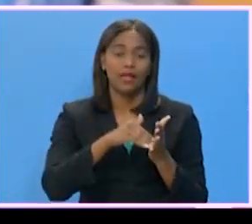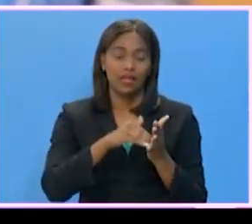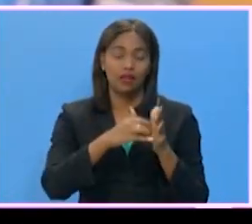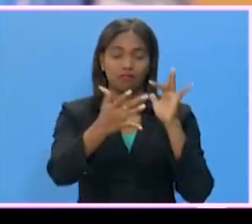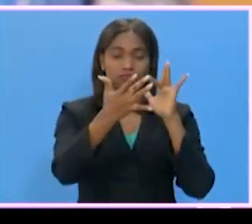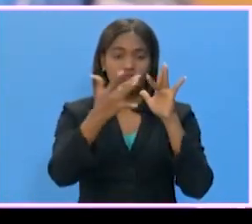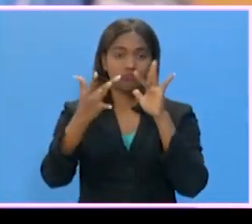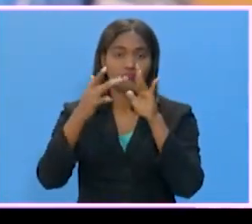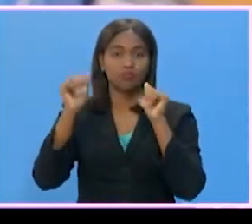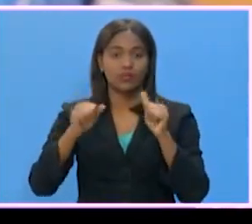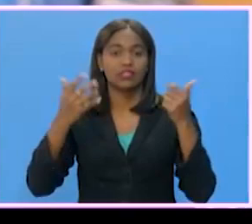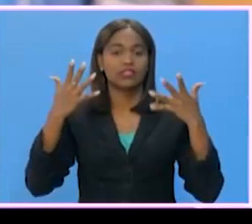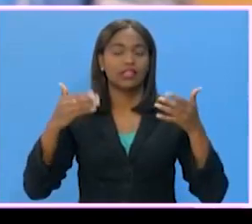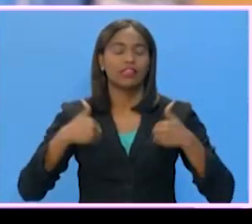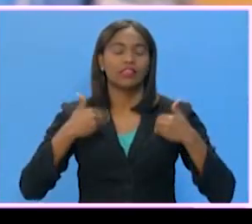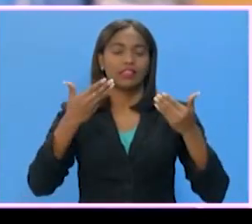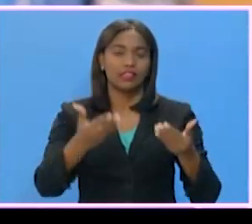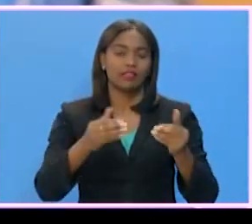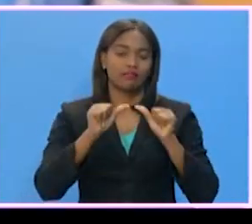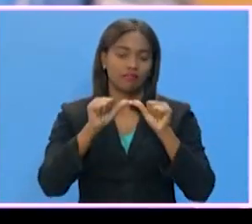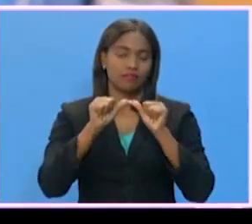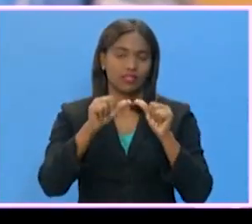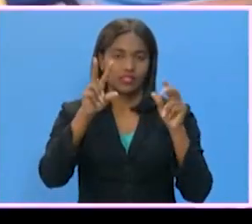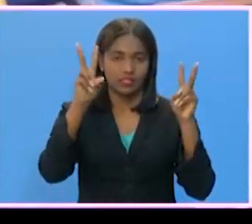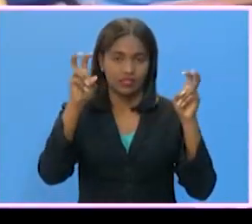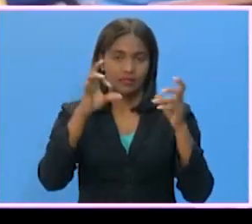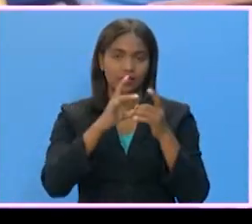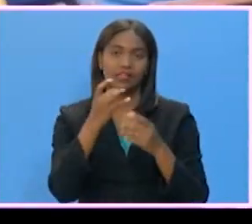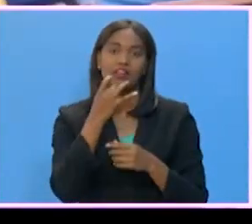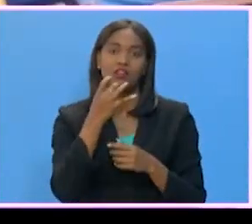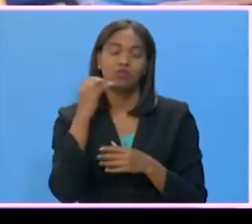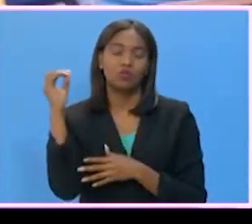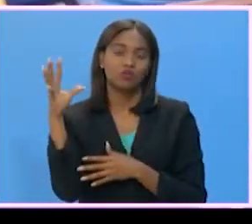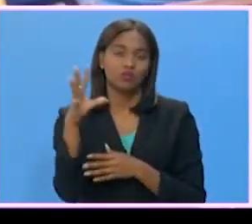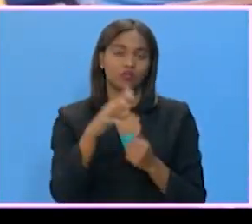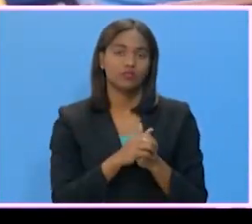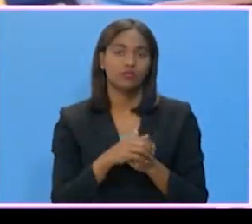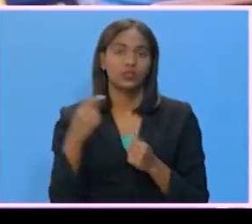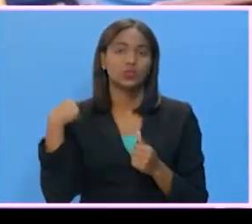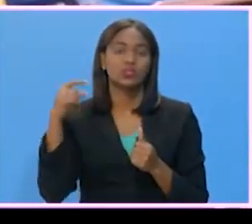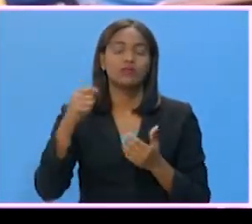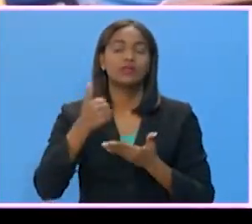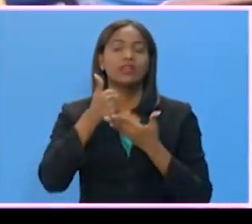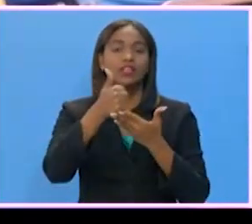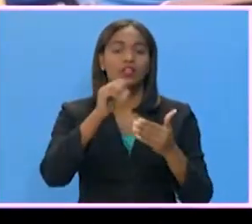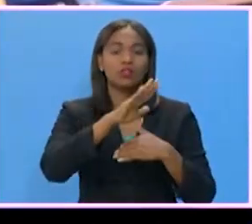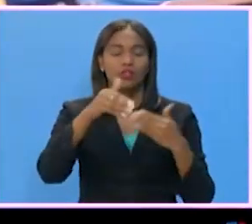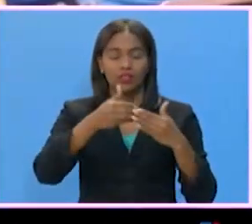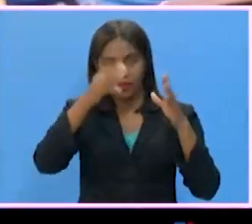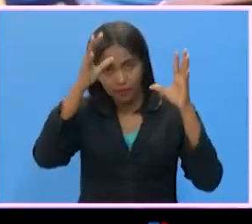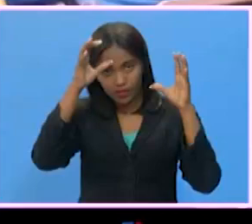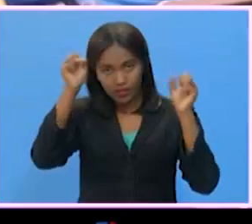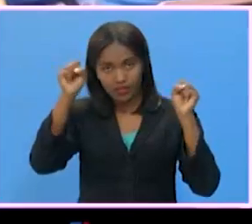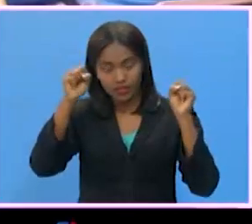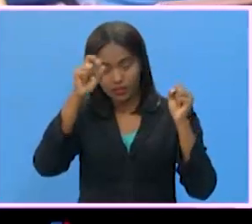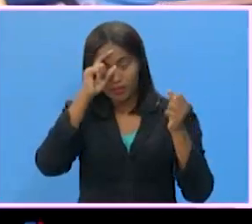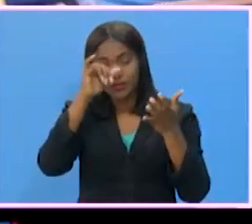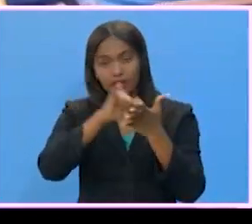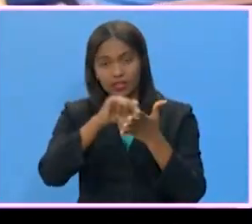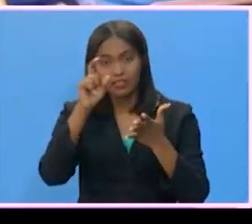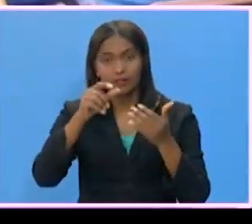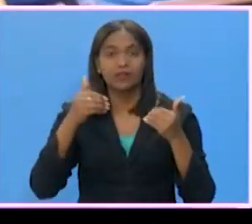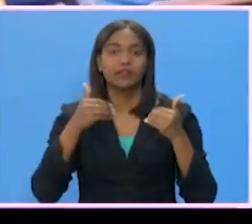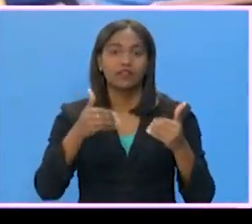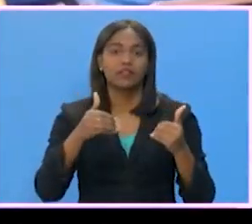para poder ya conjurar de manera eterna el tema de la luz. Es lo que debe ser de cancelar a todo el presidente, lo mañana que debe hacer